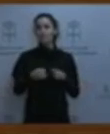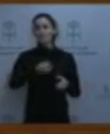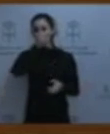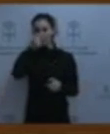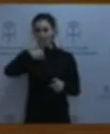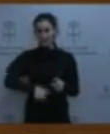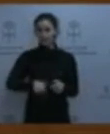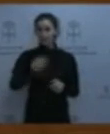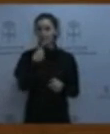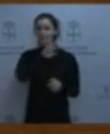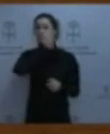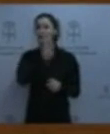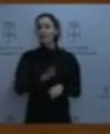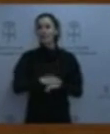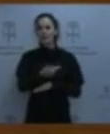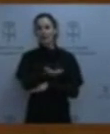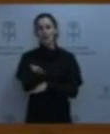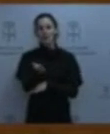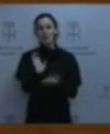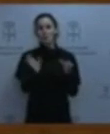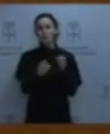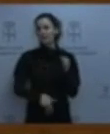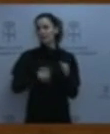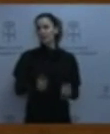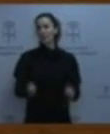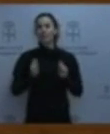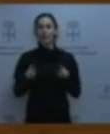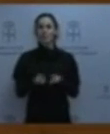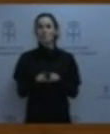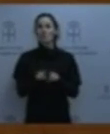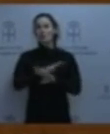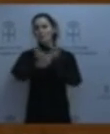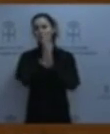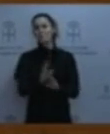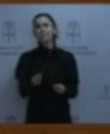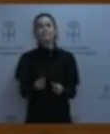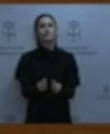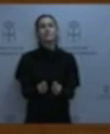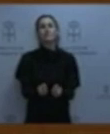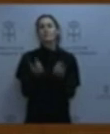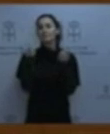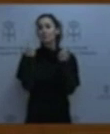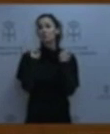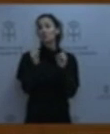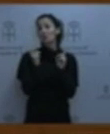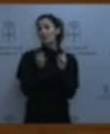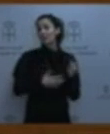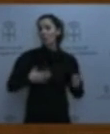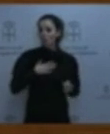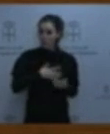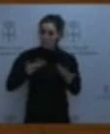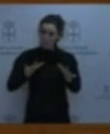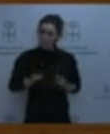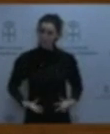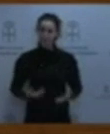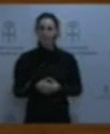lo que parece es que para ustedes la Junta General le supone sobre todo un bálsamo fundamentalmente monetario y también confortable. ¿Por qué no